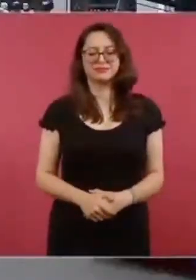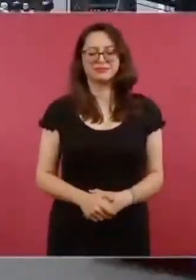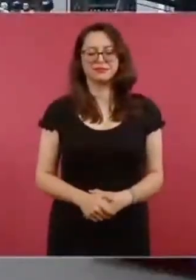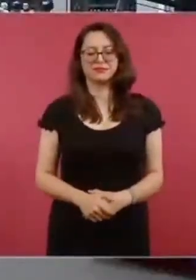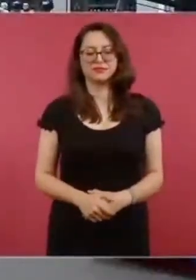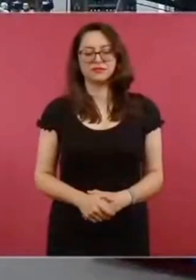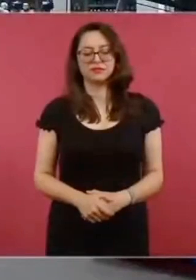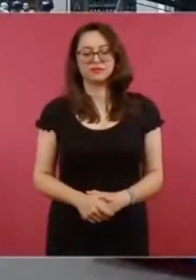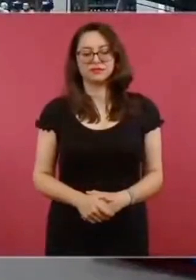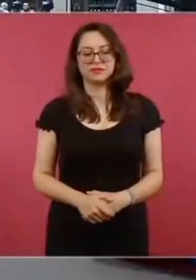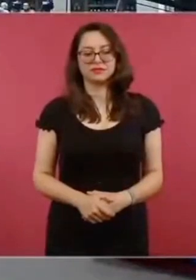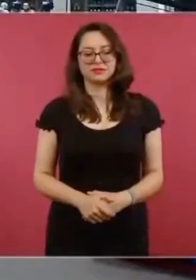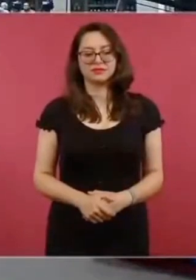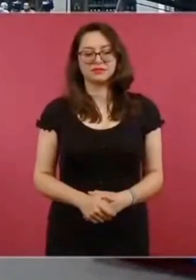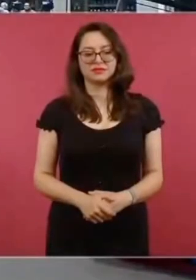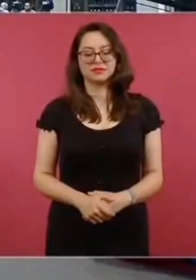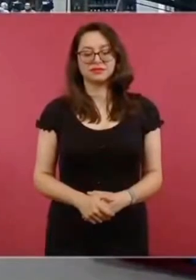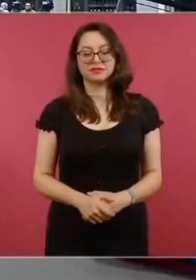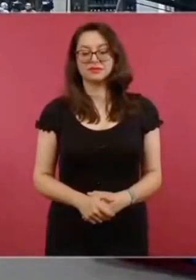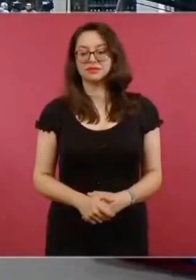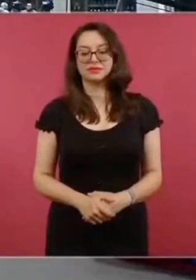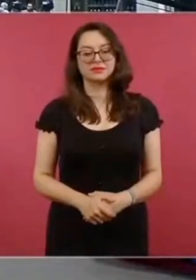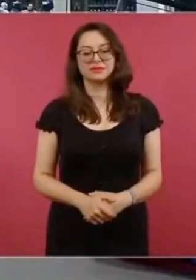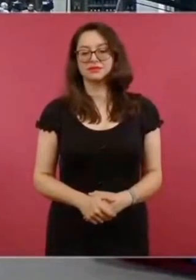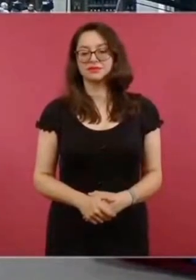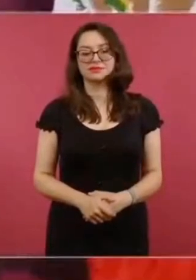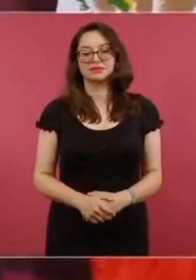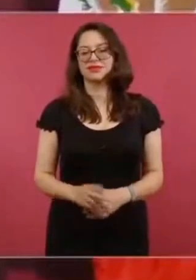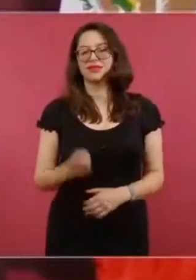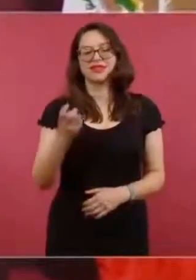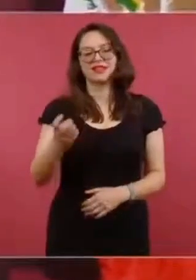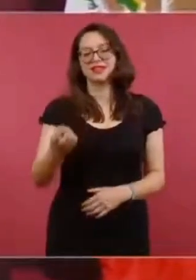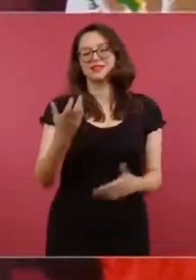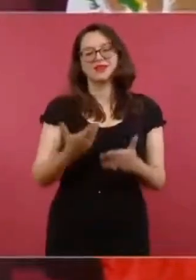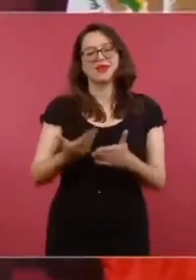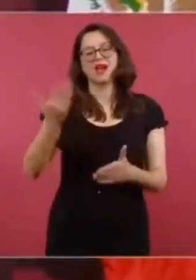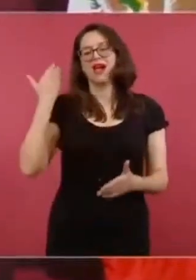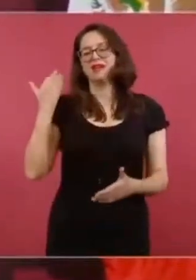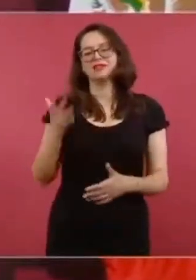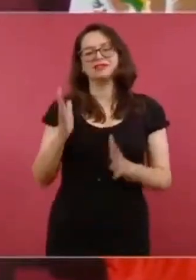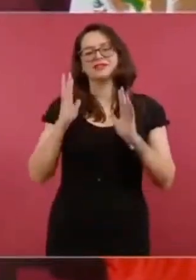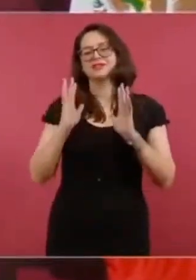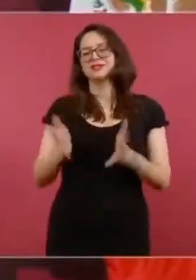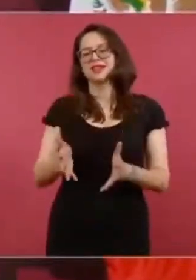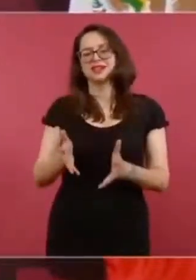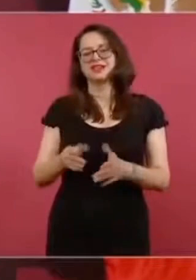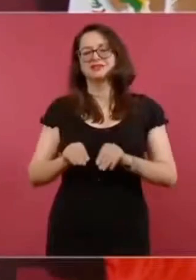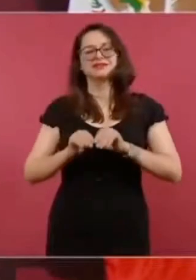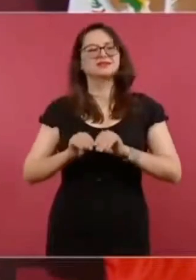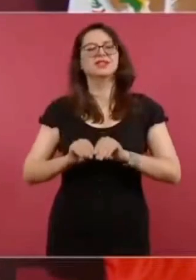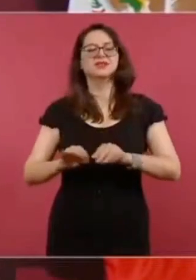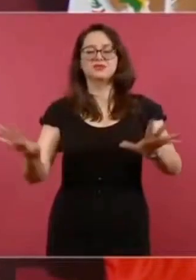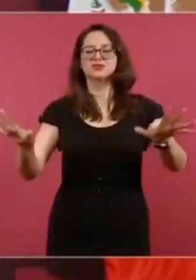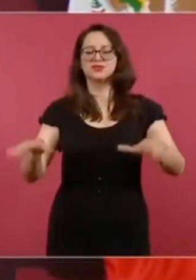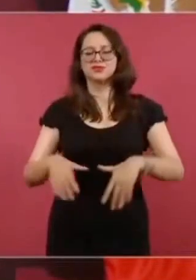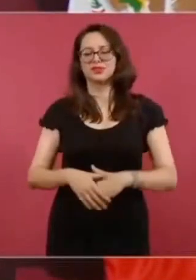Dio hace un momento. No, ya habían hablado de eso y yo creo que ya dieron hasta conocer